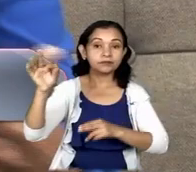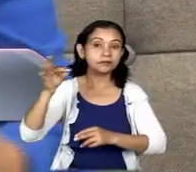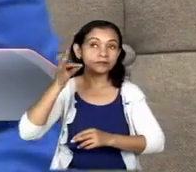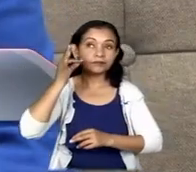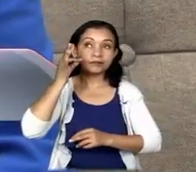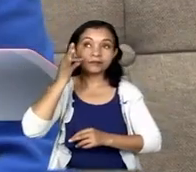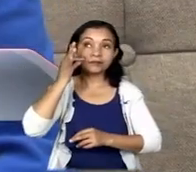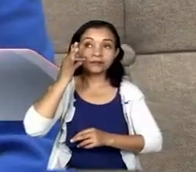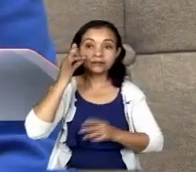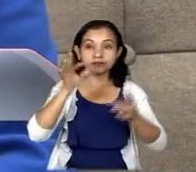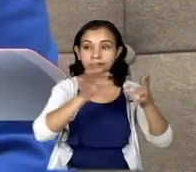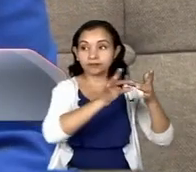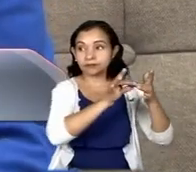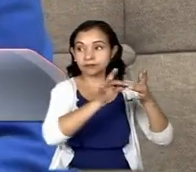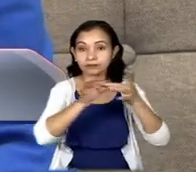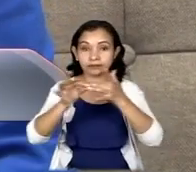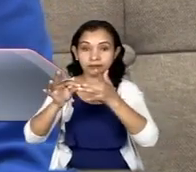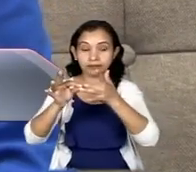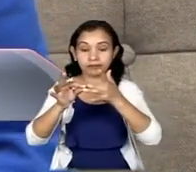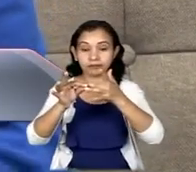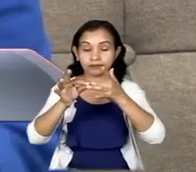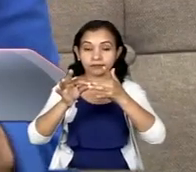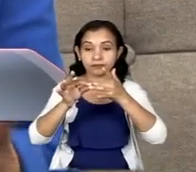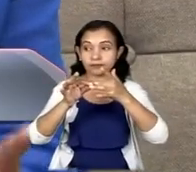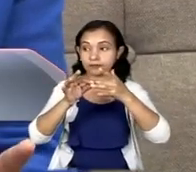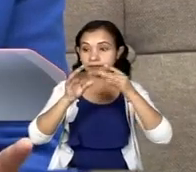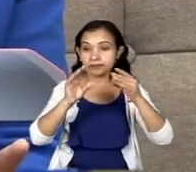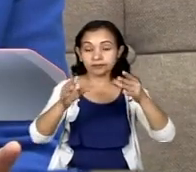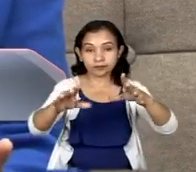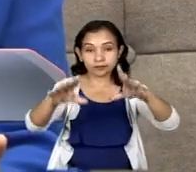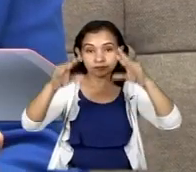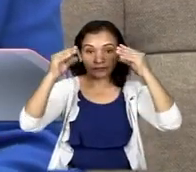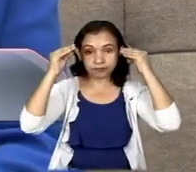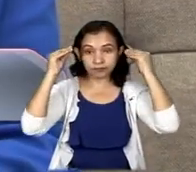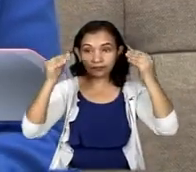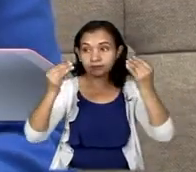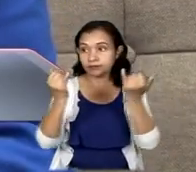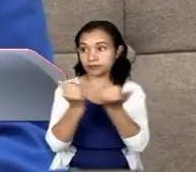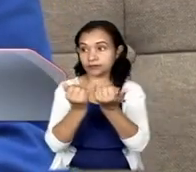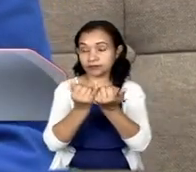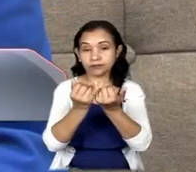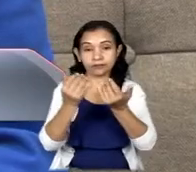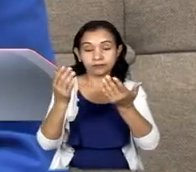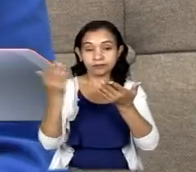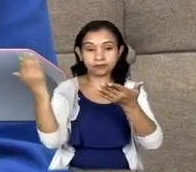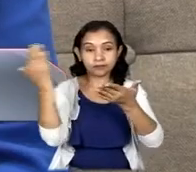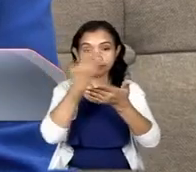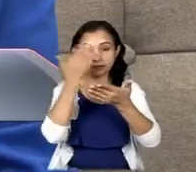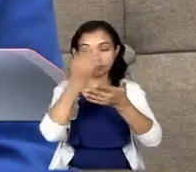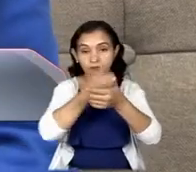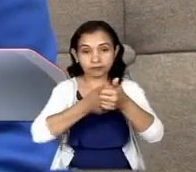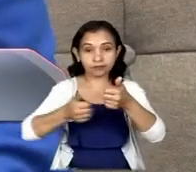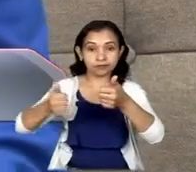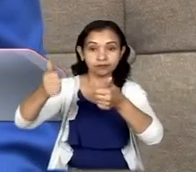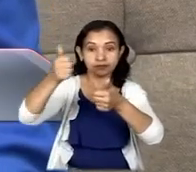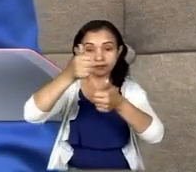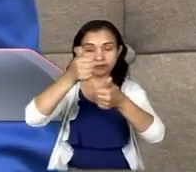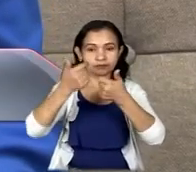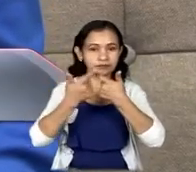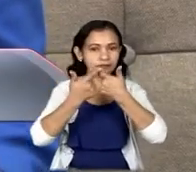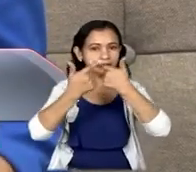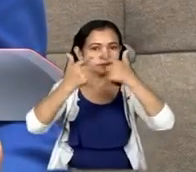hay especialidades que se les están dando, hay pequeños cursos, pequeños posgrados que también se están, de forma